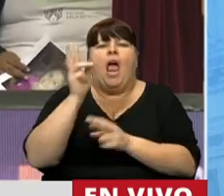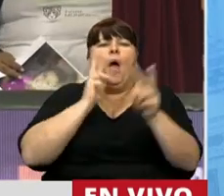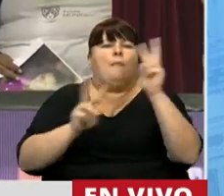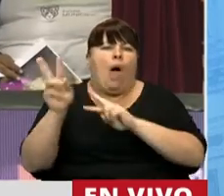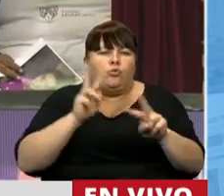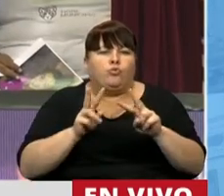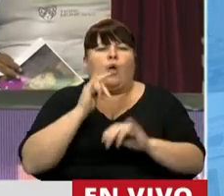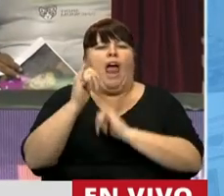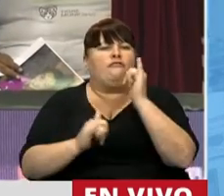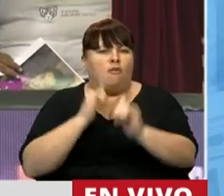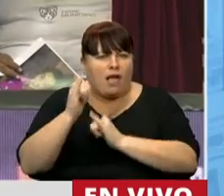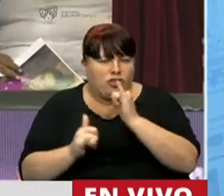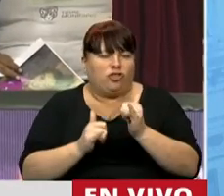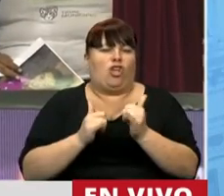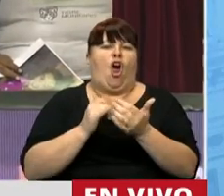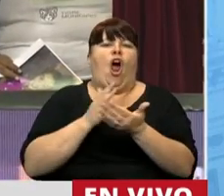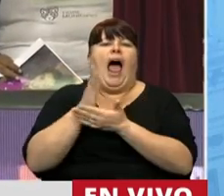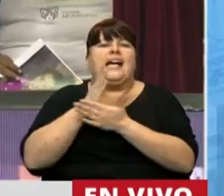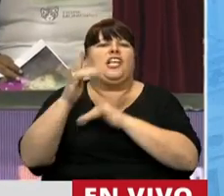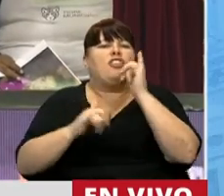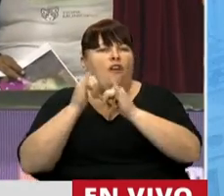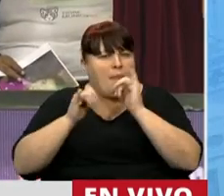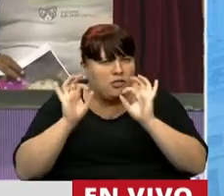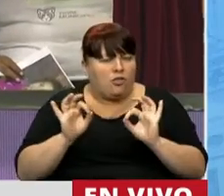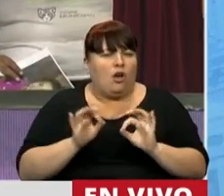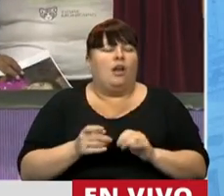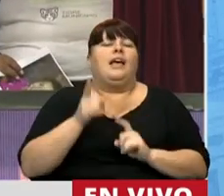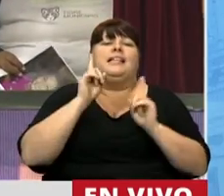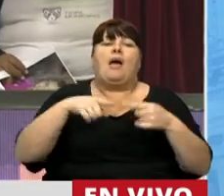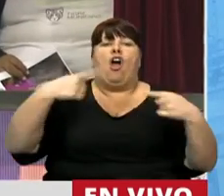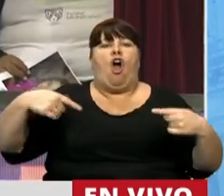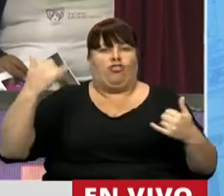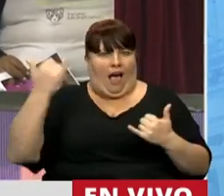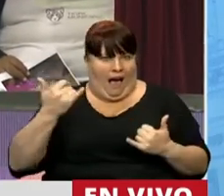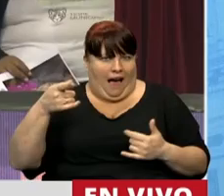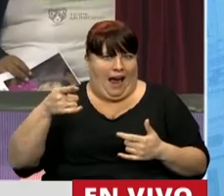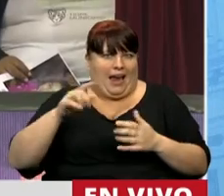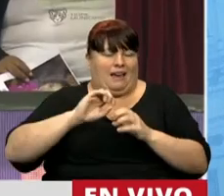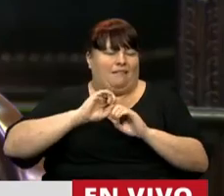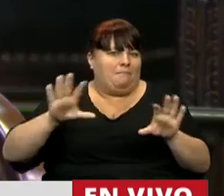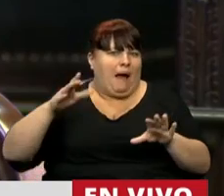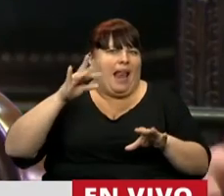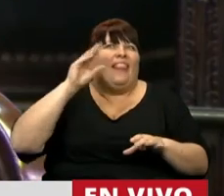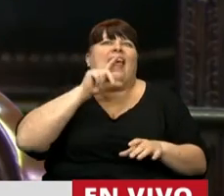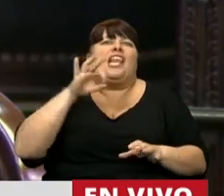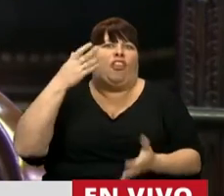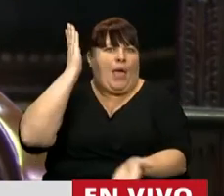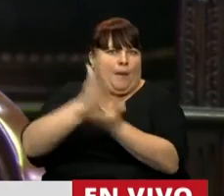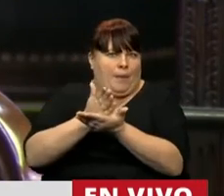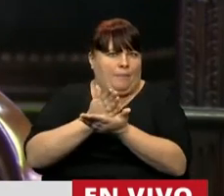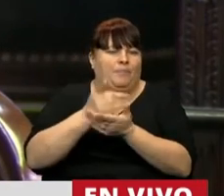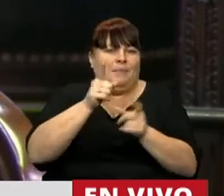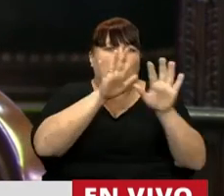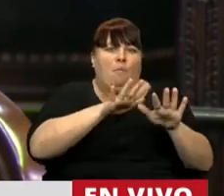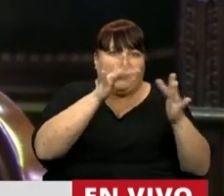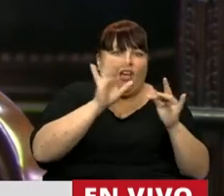buscar información y acceder a información con los delitos que merecen la persecución penal, como el grooming